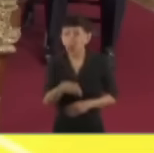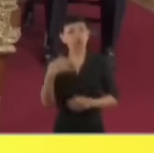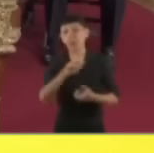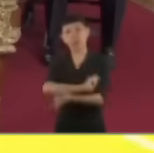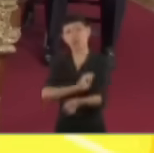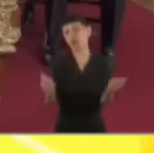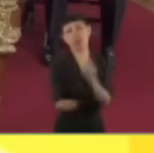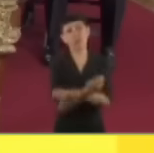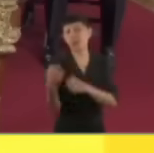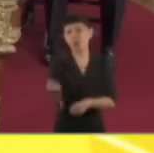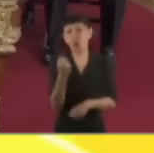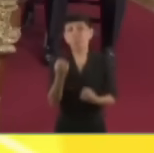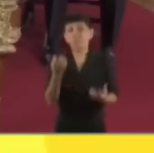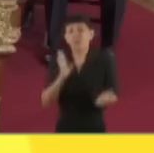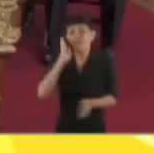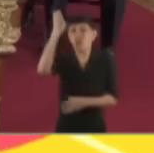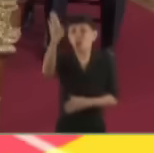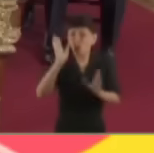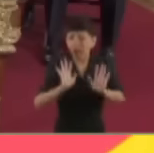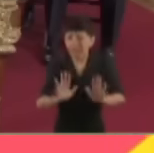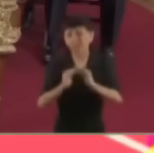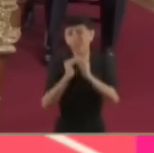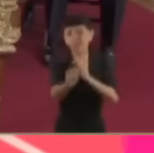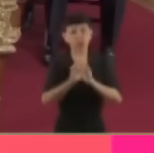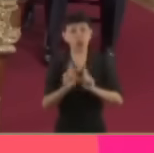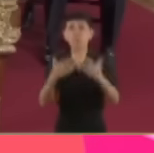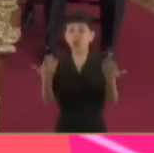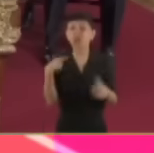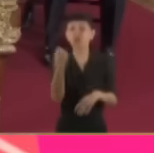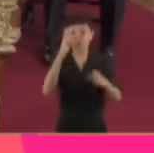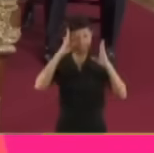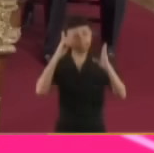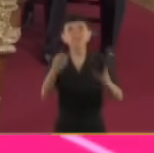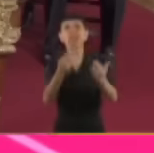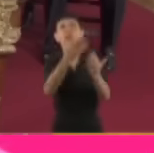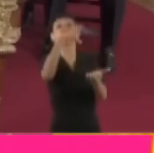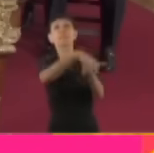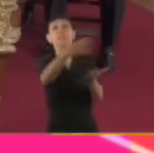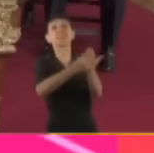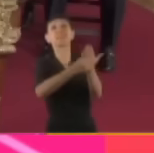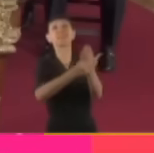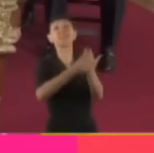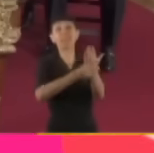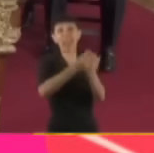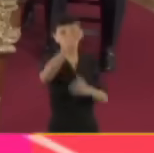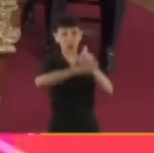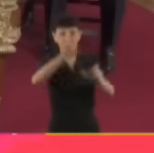completamente de acuerdo y lo planteaba. ¿Y hay antecedentes que se haya rechazado un DNU? Ay, ¿no hay ningún antecedente de estos?